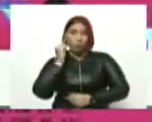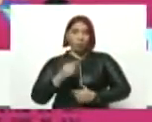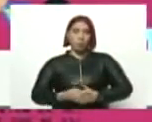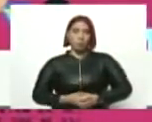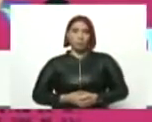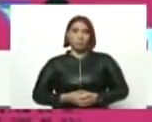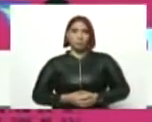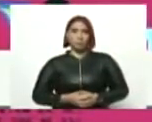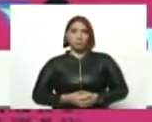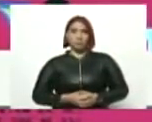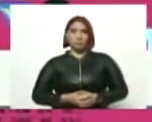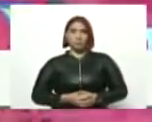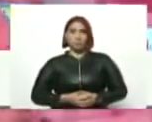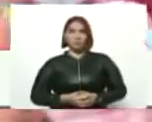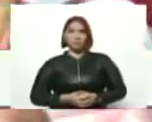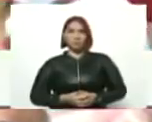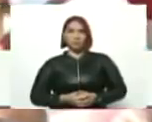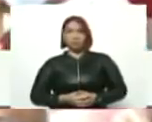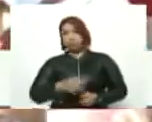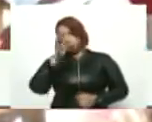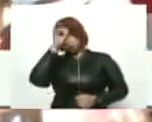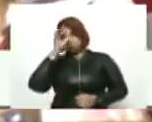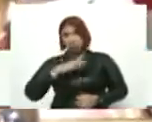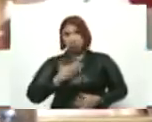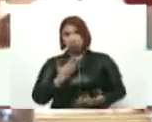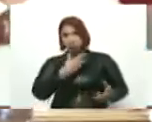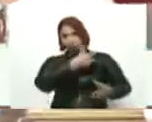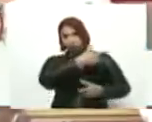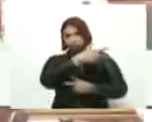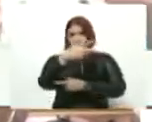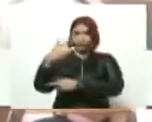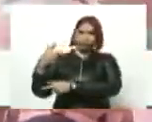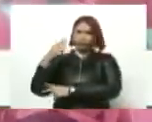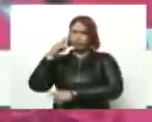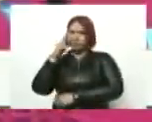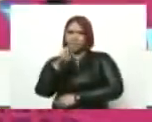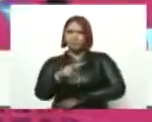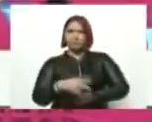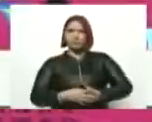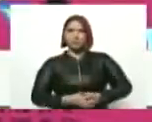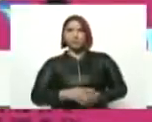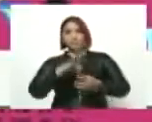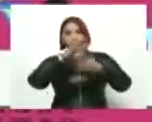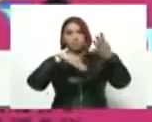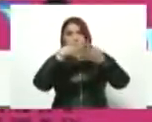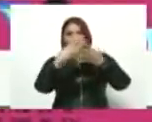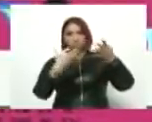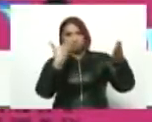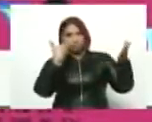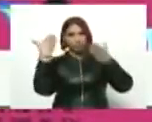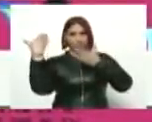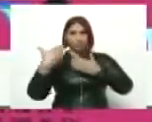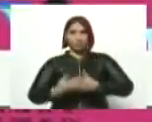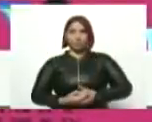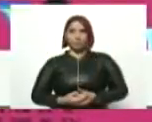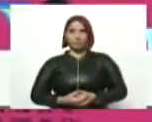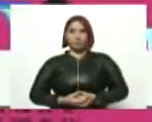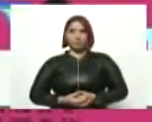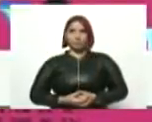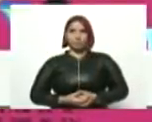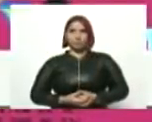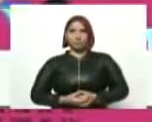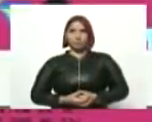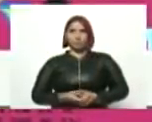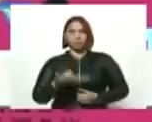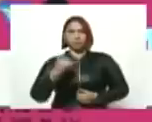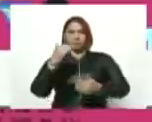hombres y mujeres. No sé si puedes enfocar aquí, porque vean esta gráfica de participación, lo que está